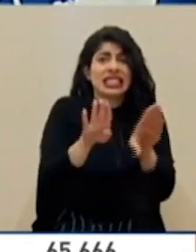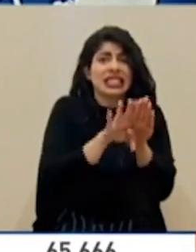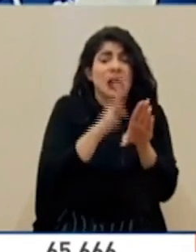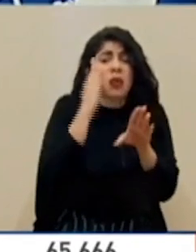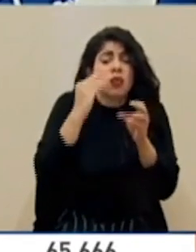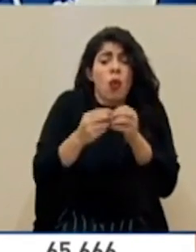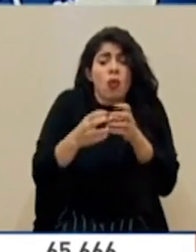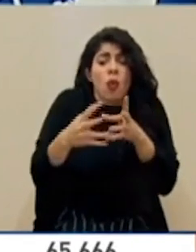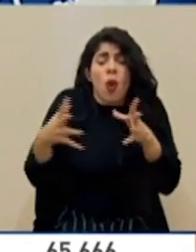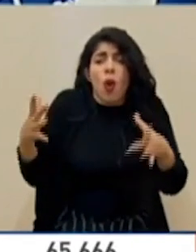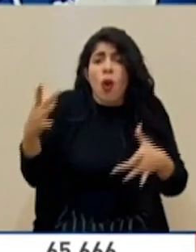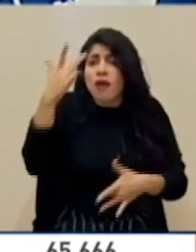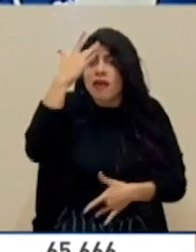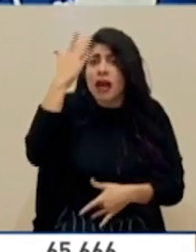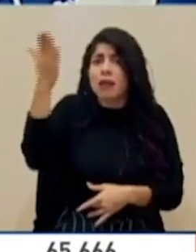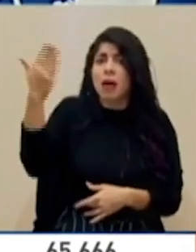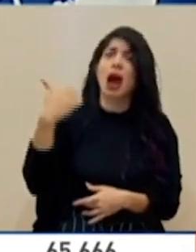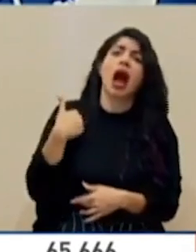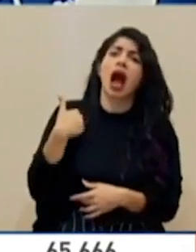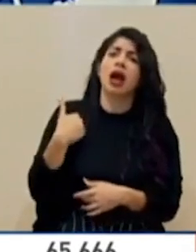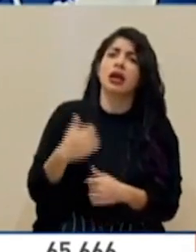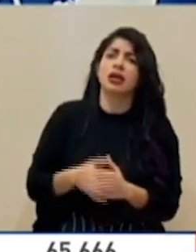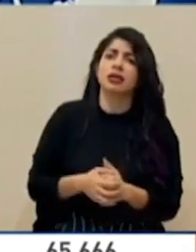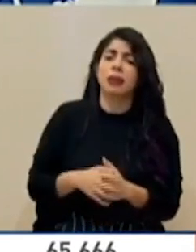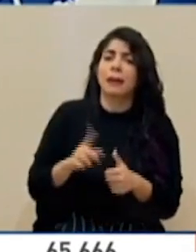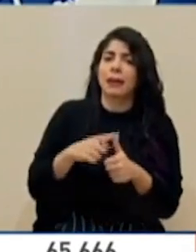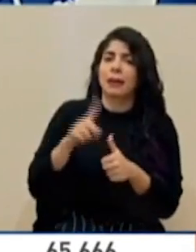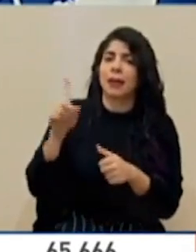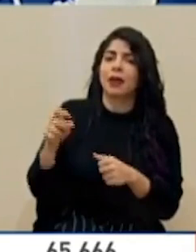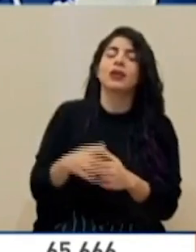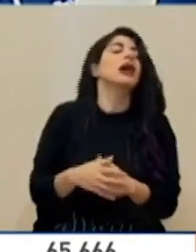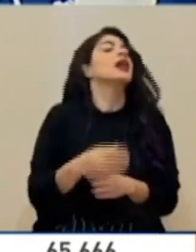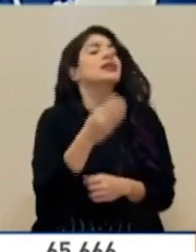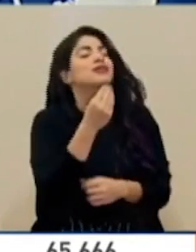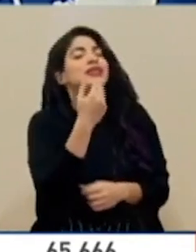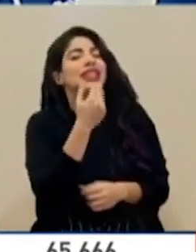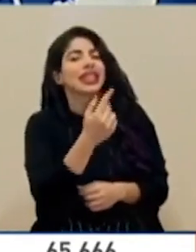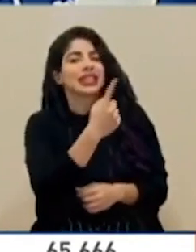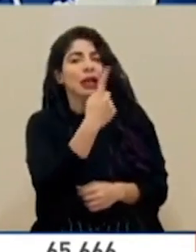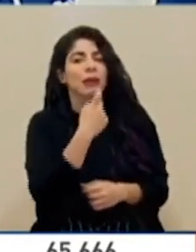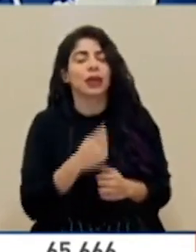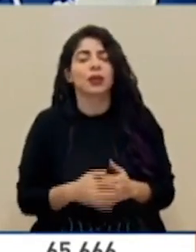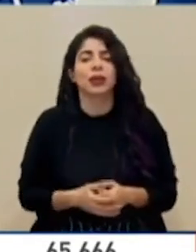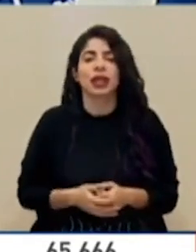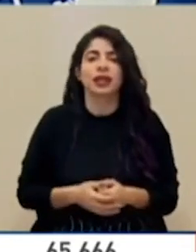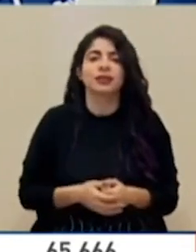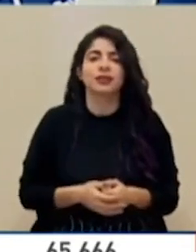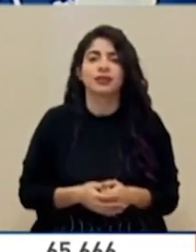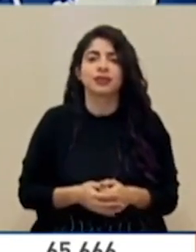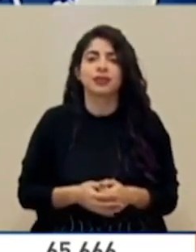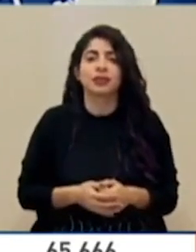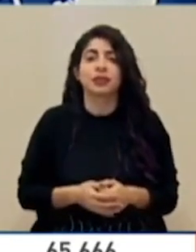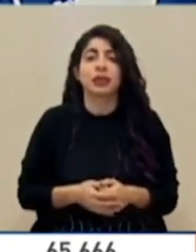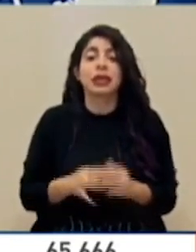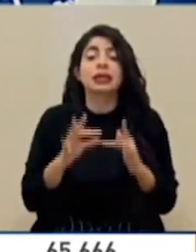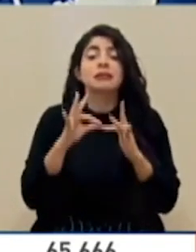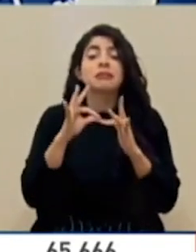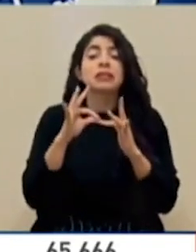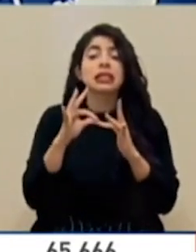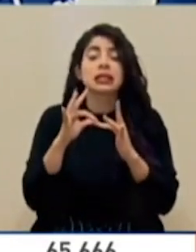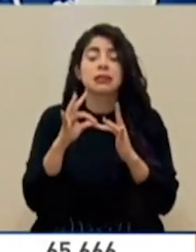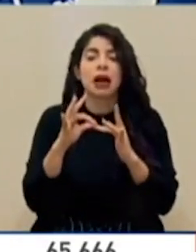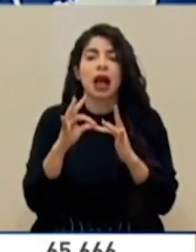de casos reportados? La primera consulta. Muchas gracias por esa pregunta. El principal